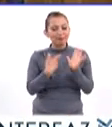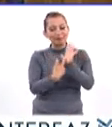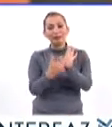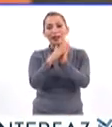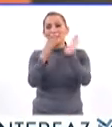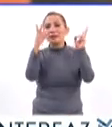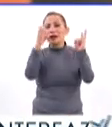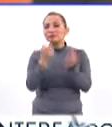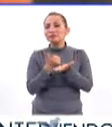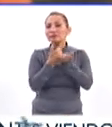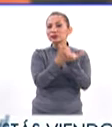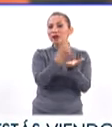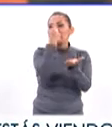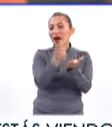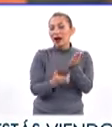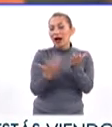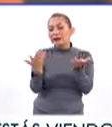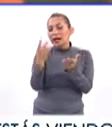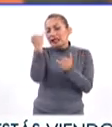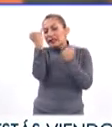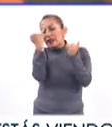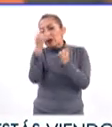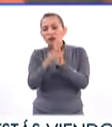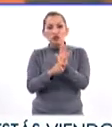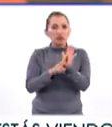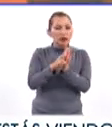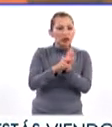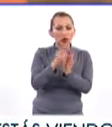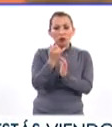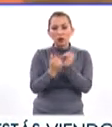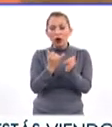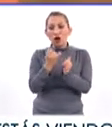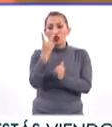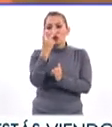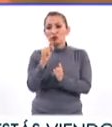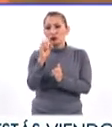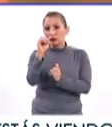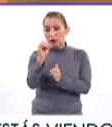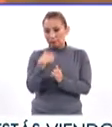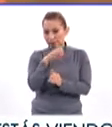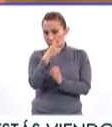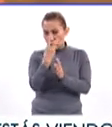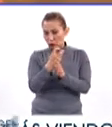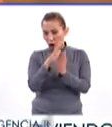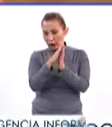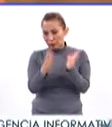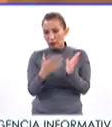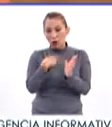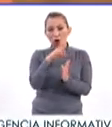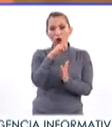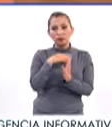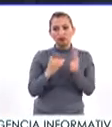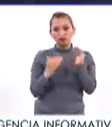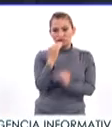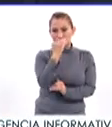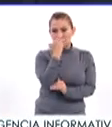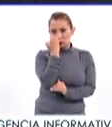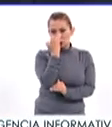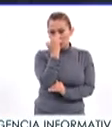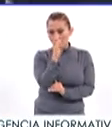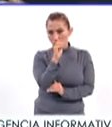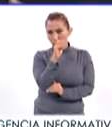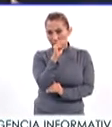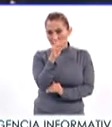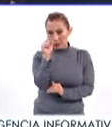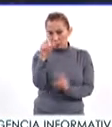presentado el libro Aportes para la construcción de las teorías del videojuego 2.0, segundo ejemplar editado por la máxima casa de estudios